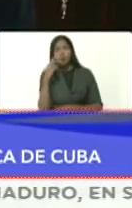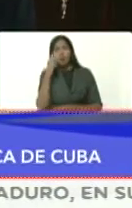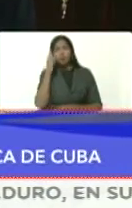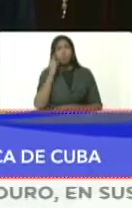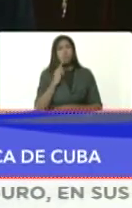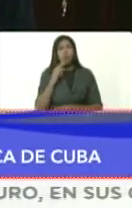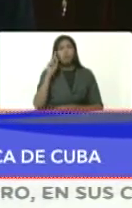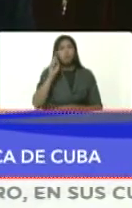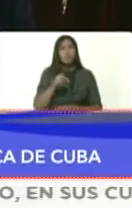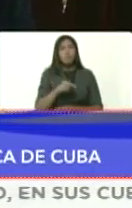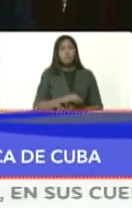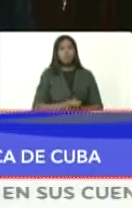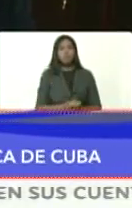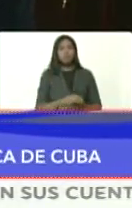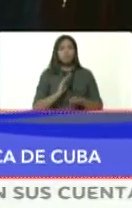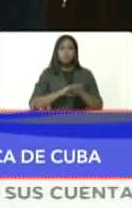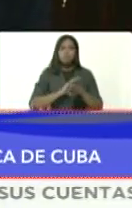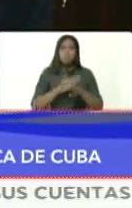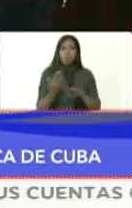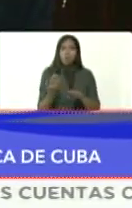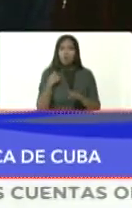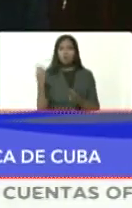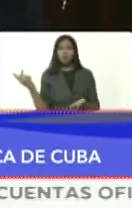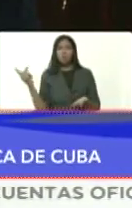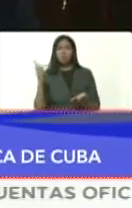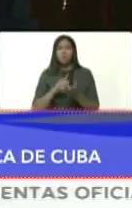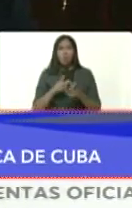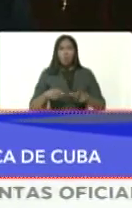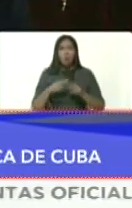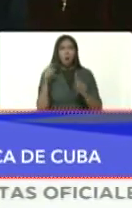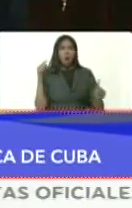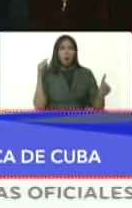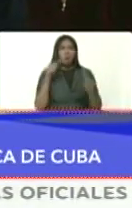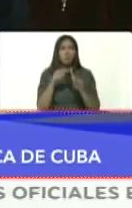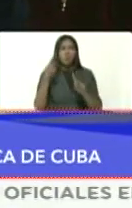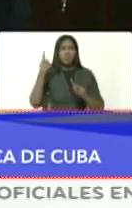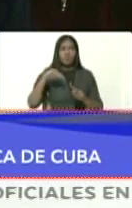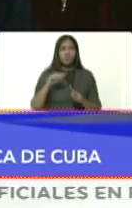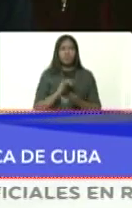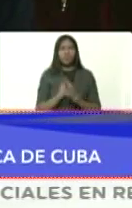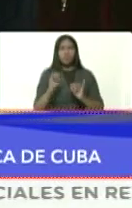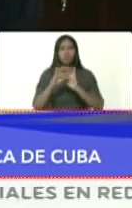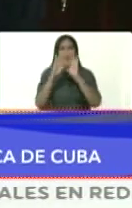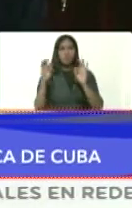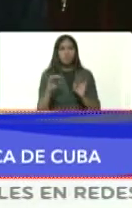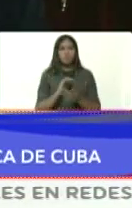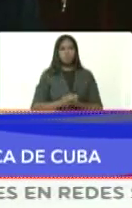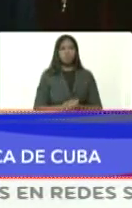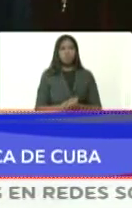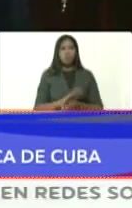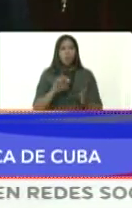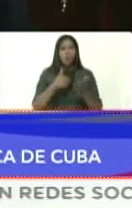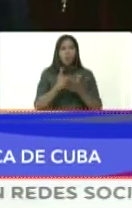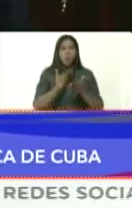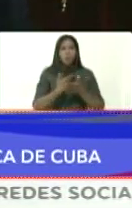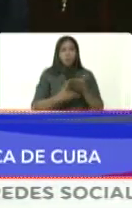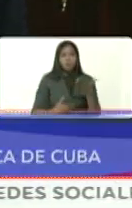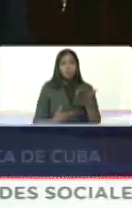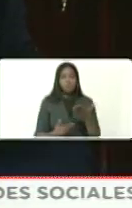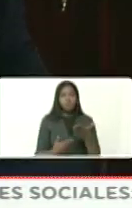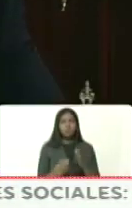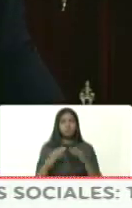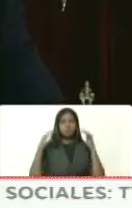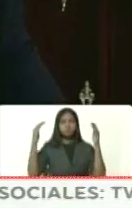martianos, porque haber llegado a esa meta que nos propusieron nuestros